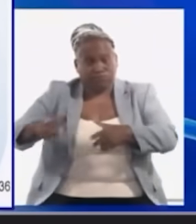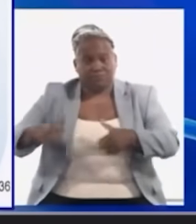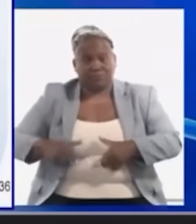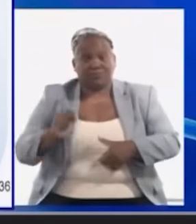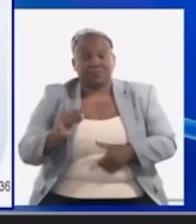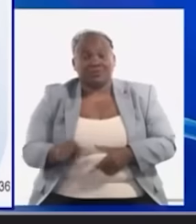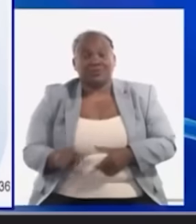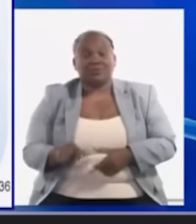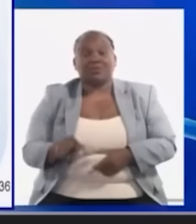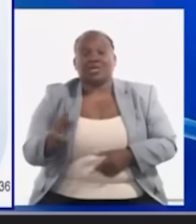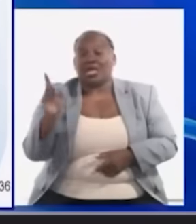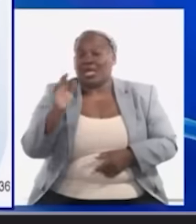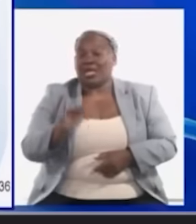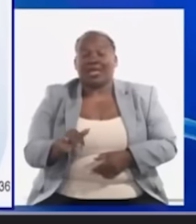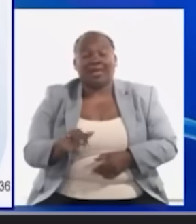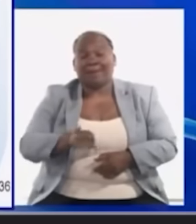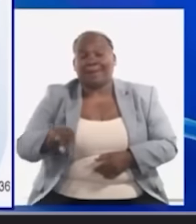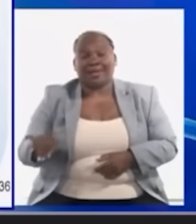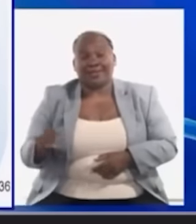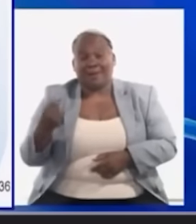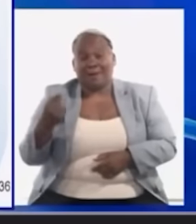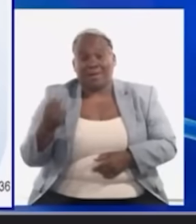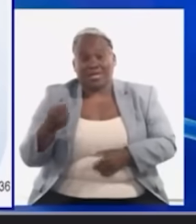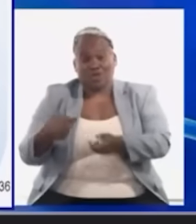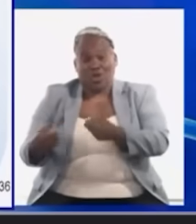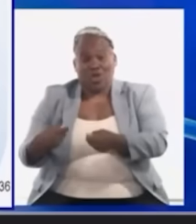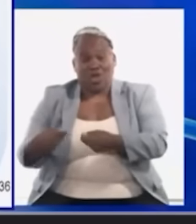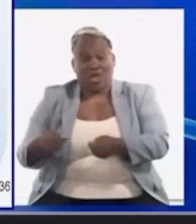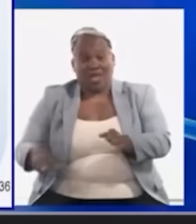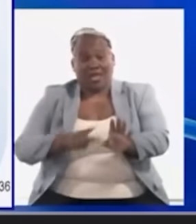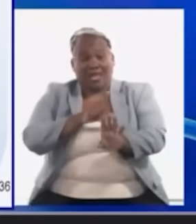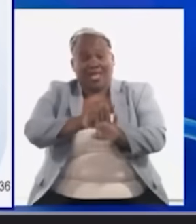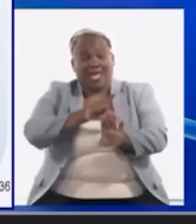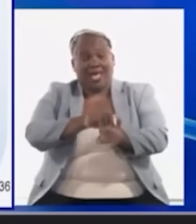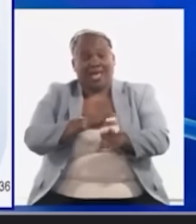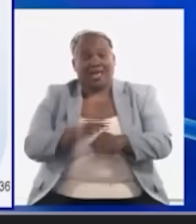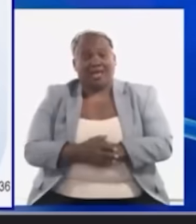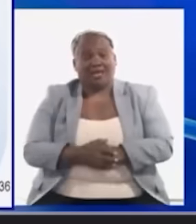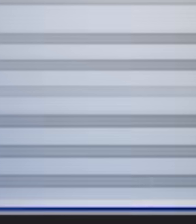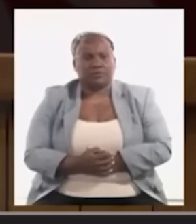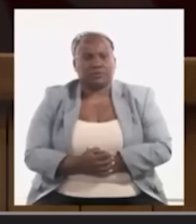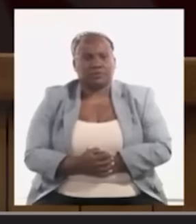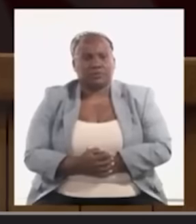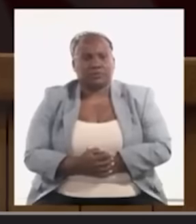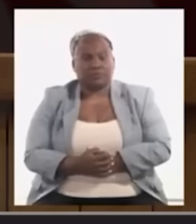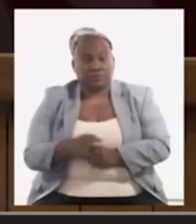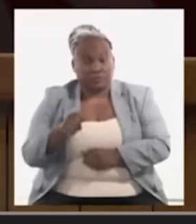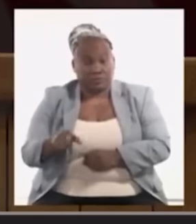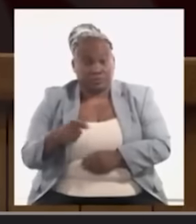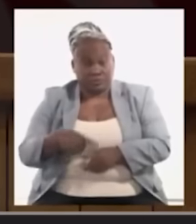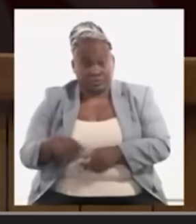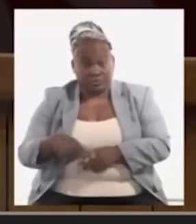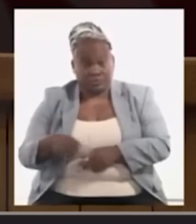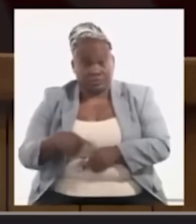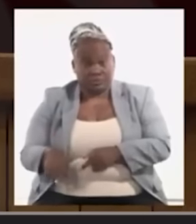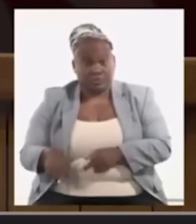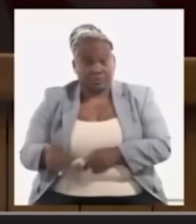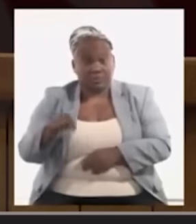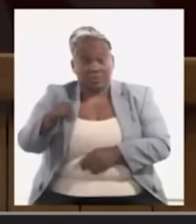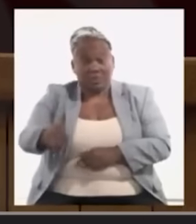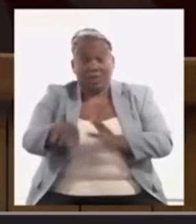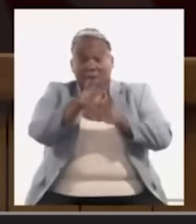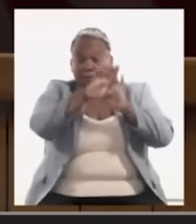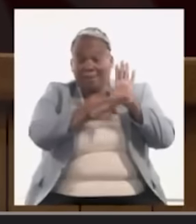se ha identificado un grupo de tarifas de transporte que son insustentables en el tiempo. De entre las muchas medidas que